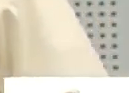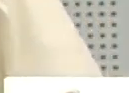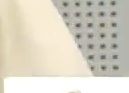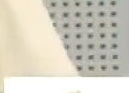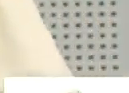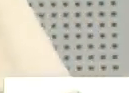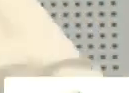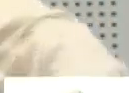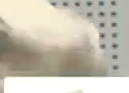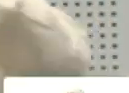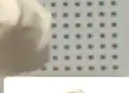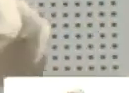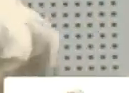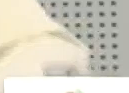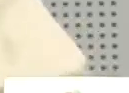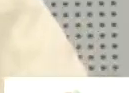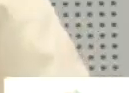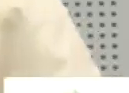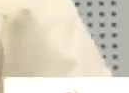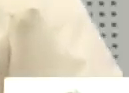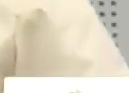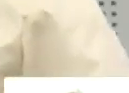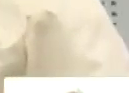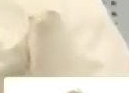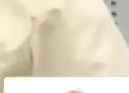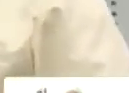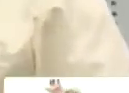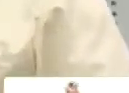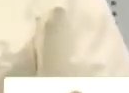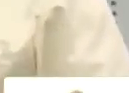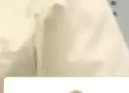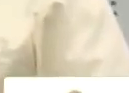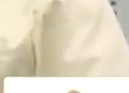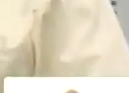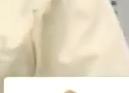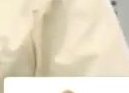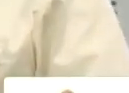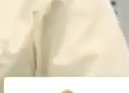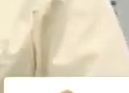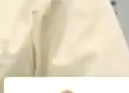campañas internas, campañas externas,